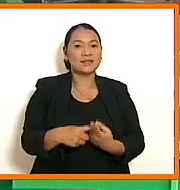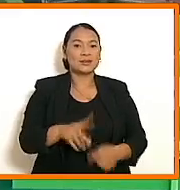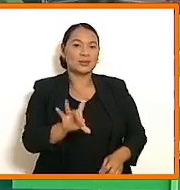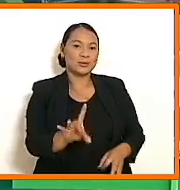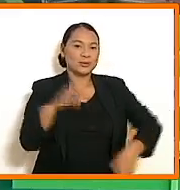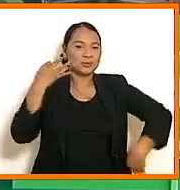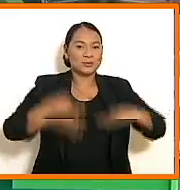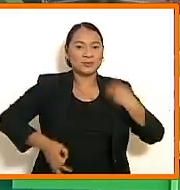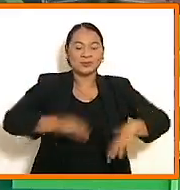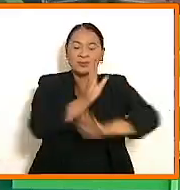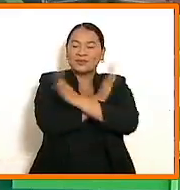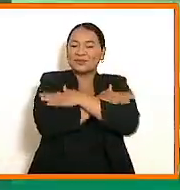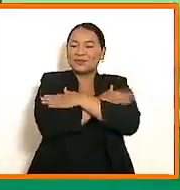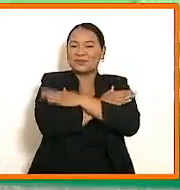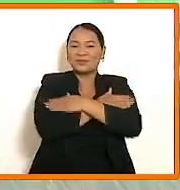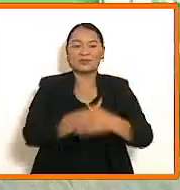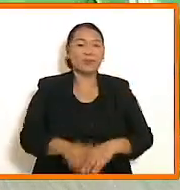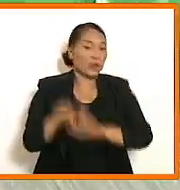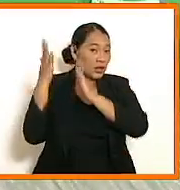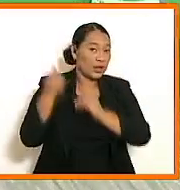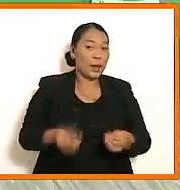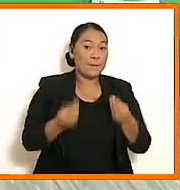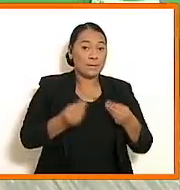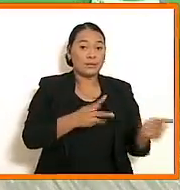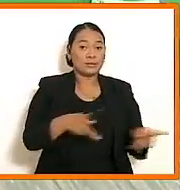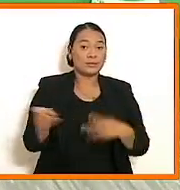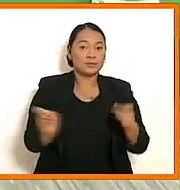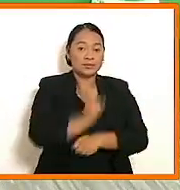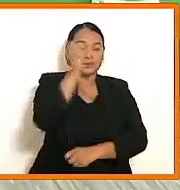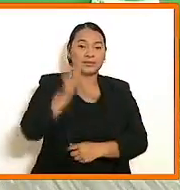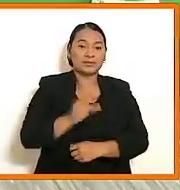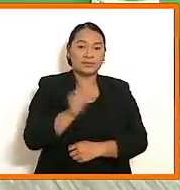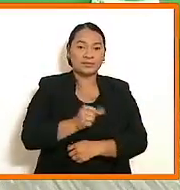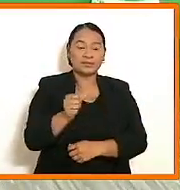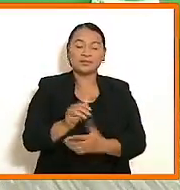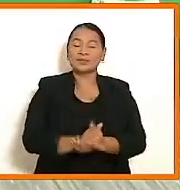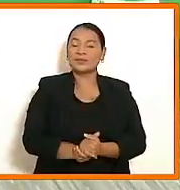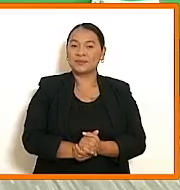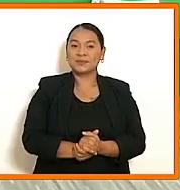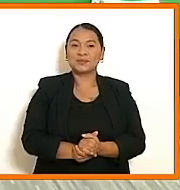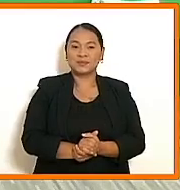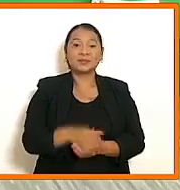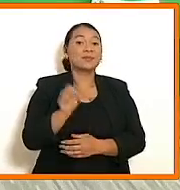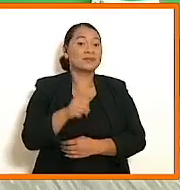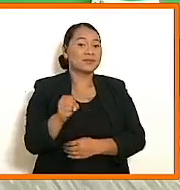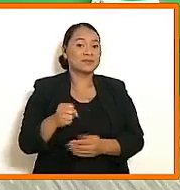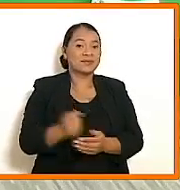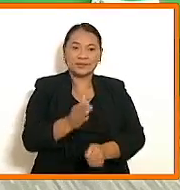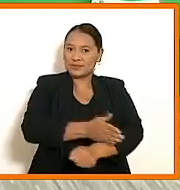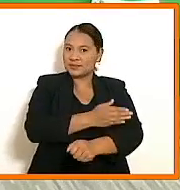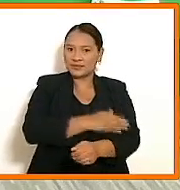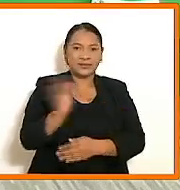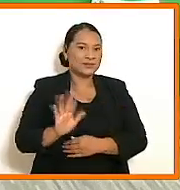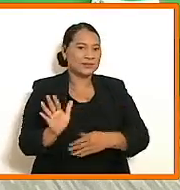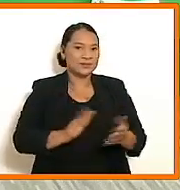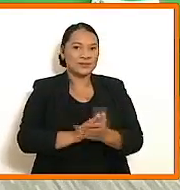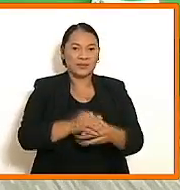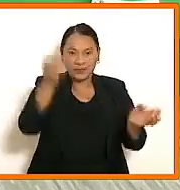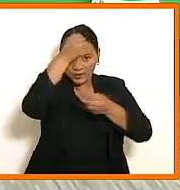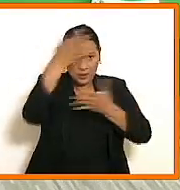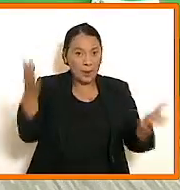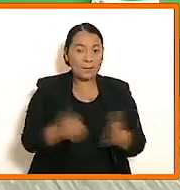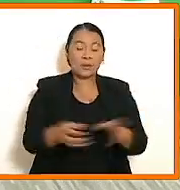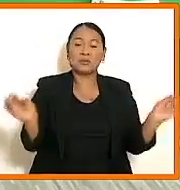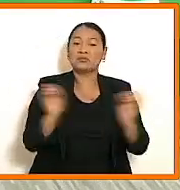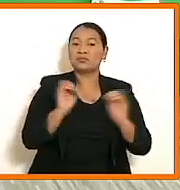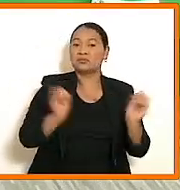8. Felicidades, espero que tengamos muchos ganadores en el día de hoy, Charlyn. Claro que sí, Madeline. Y antes de despedirnos, te comento que no hubo